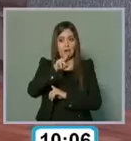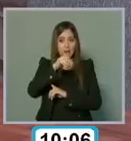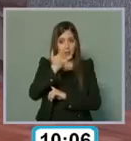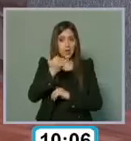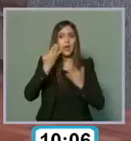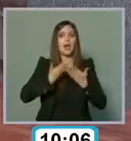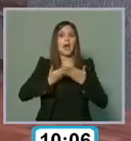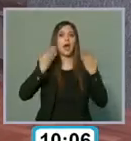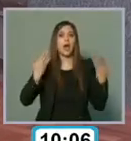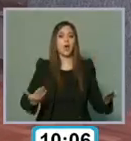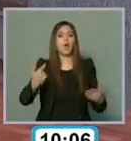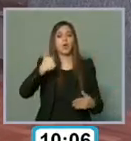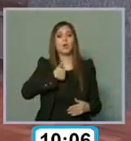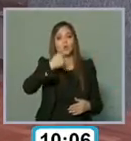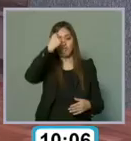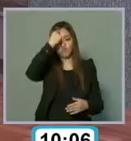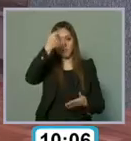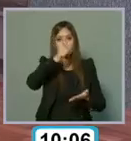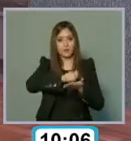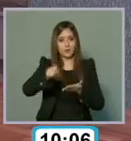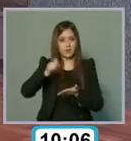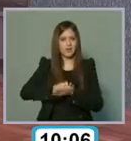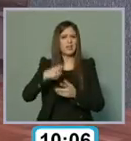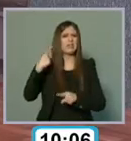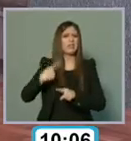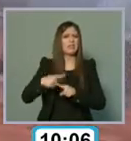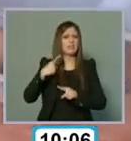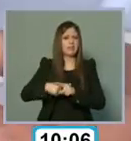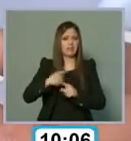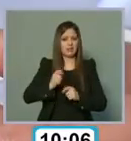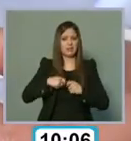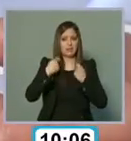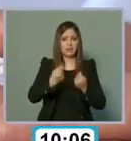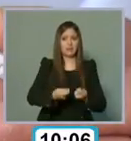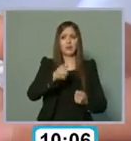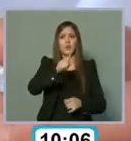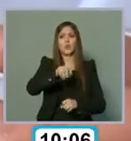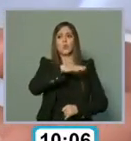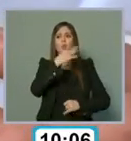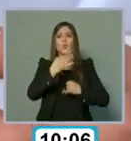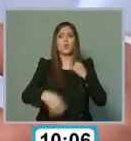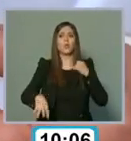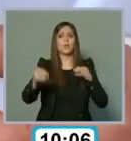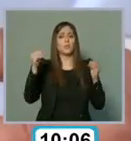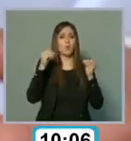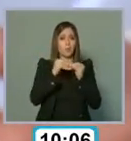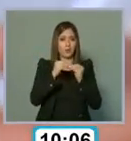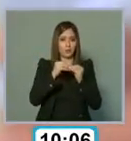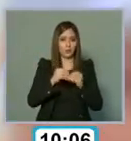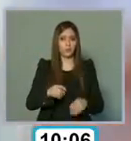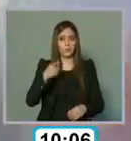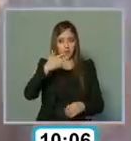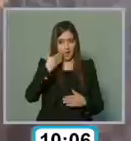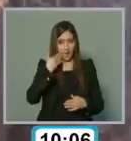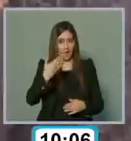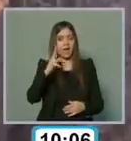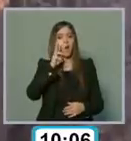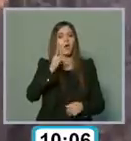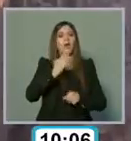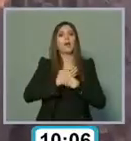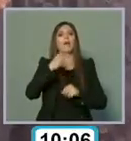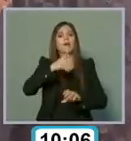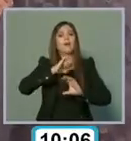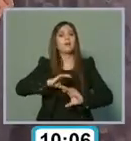Con este defendiendo mis sencillo, canciones, sí. ¿Cómo se titula? Un último beso. Vamos a disfrutar de este tema, ¿te parece? Y ahorita